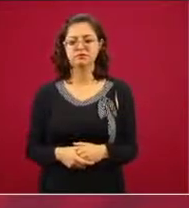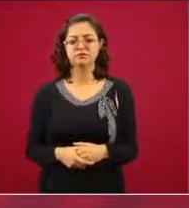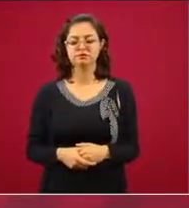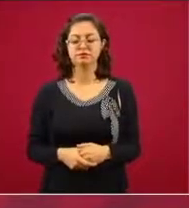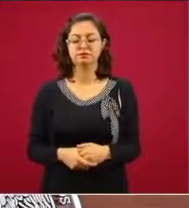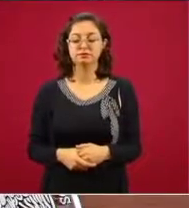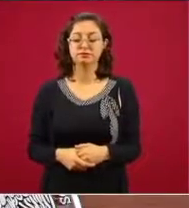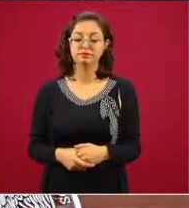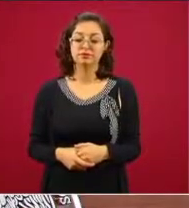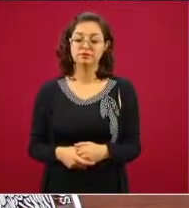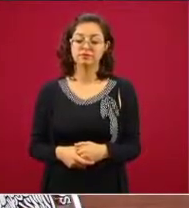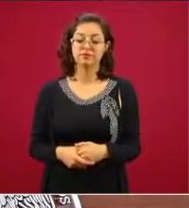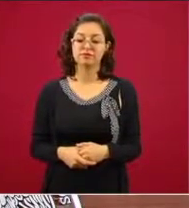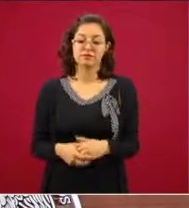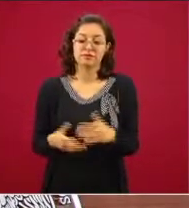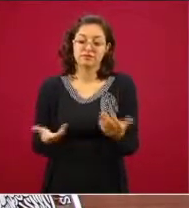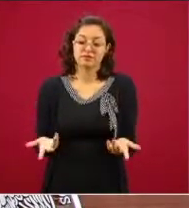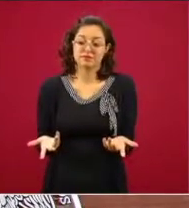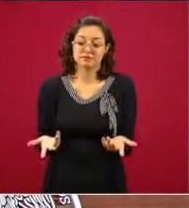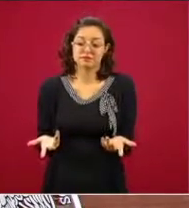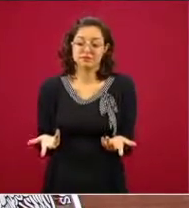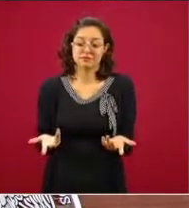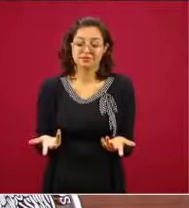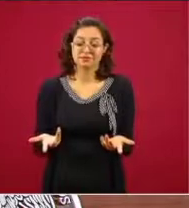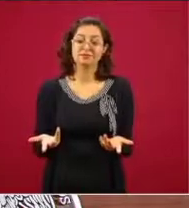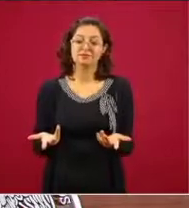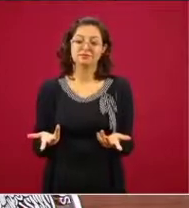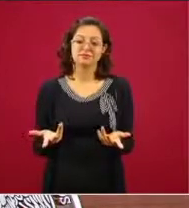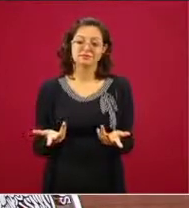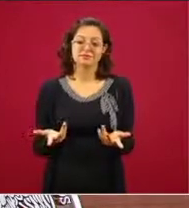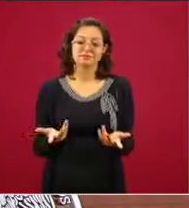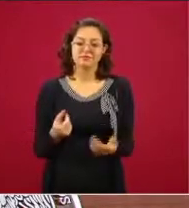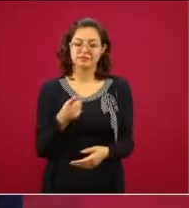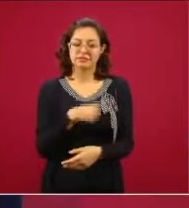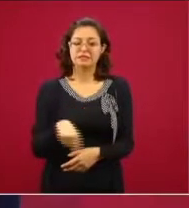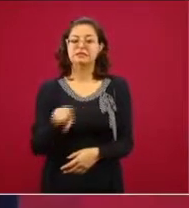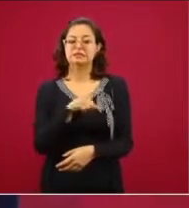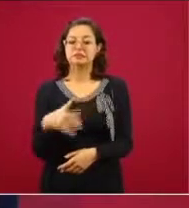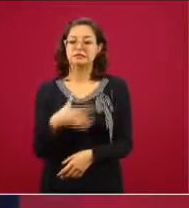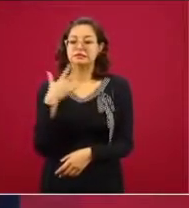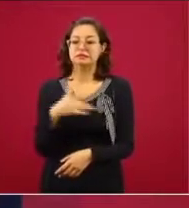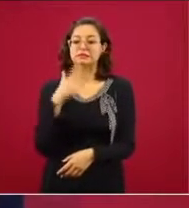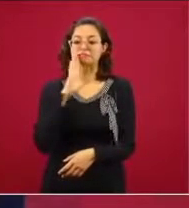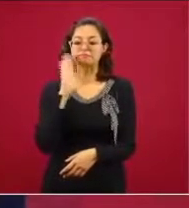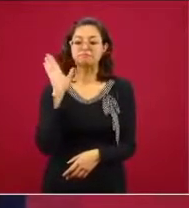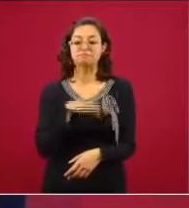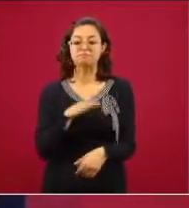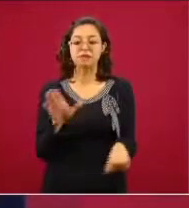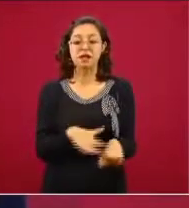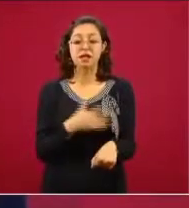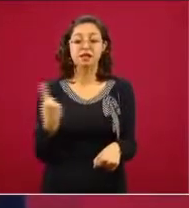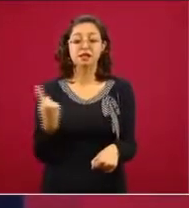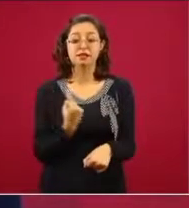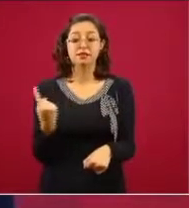Es que se deben de sentir mal porque eran